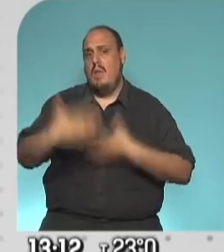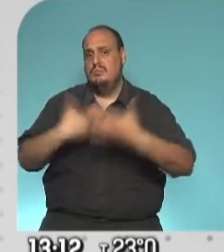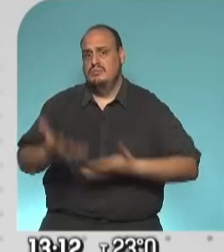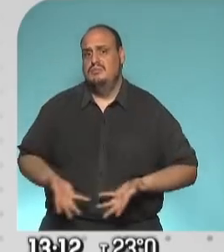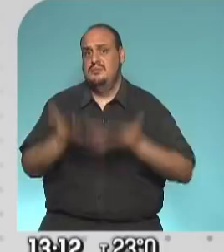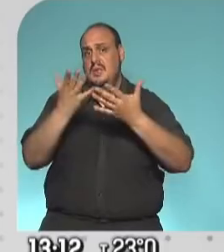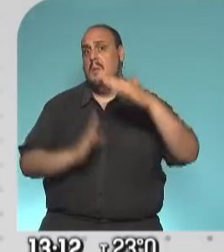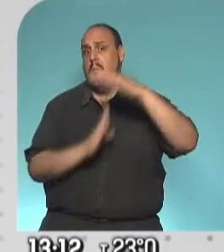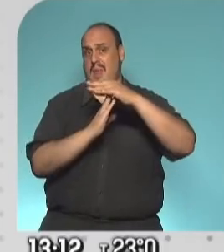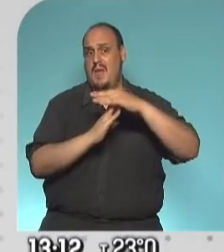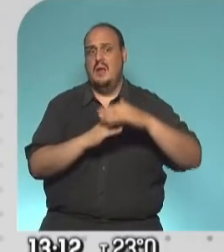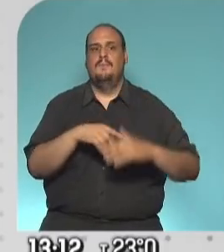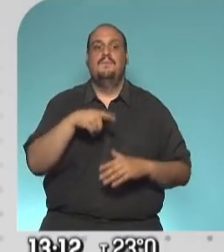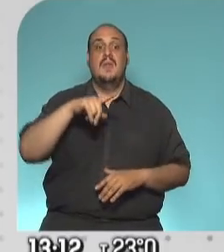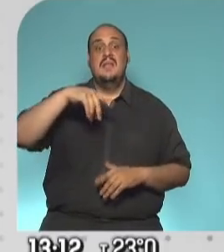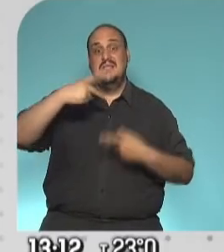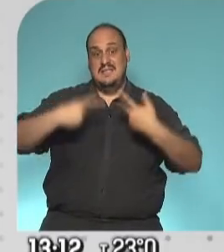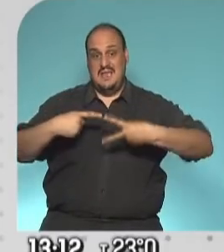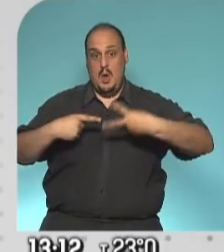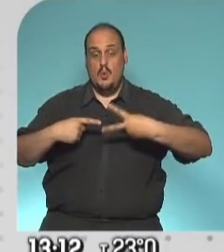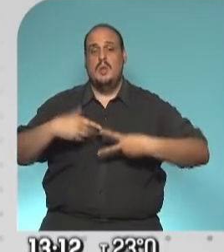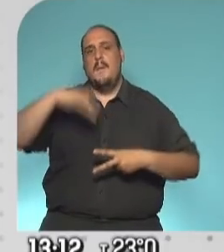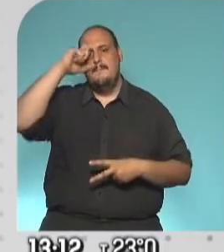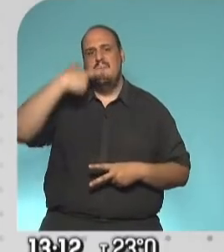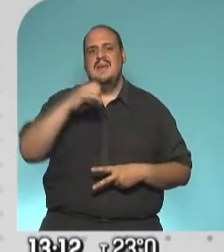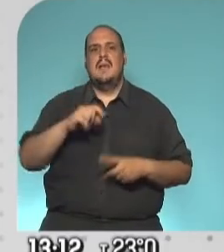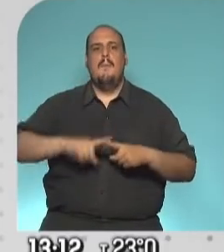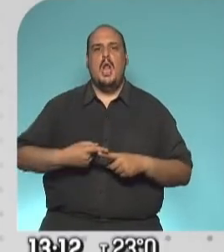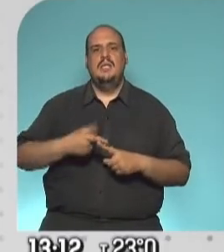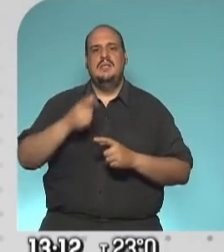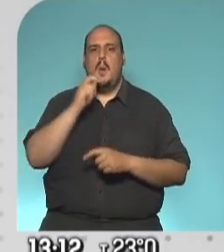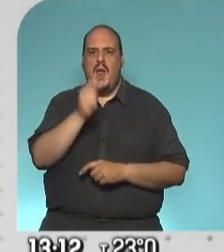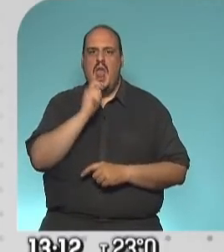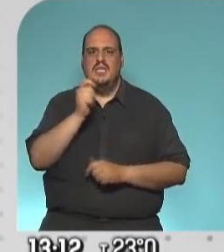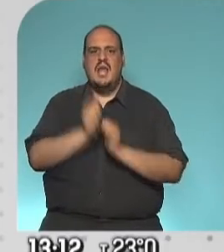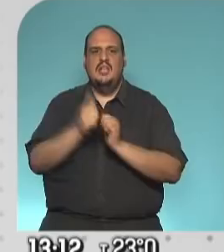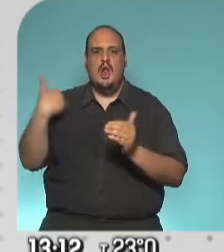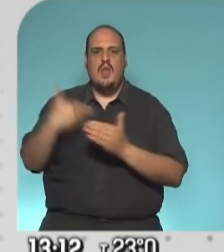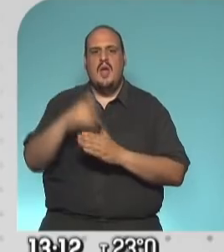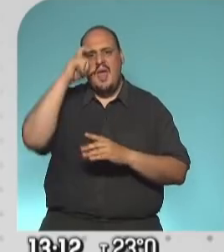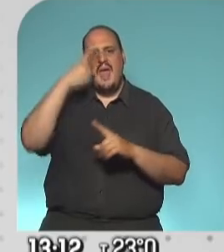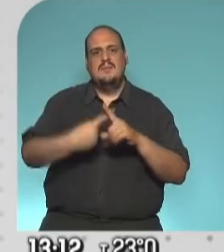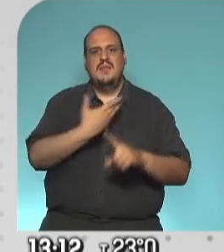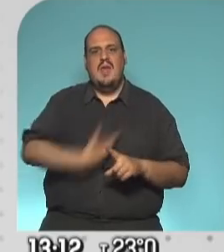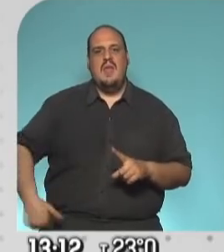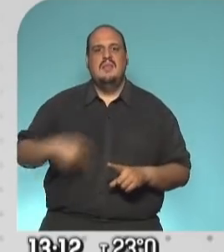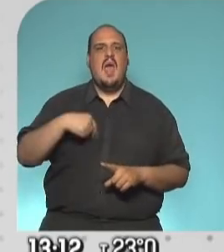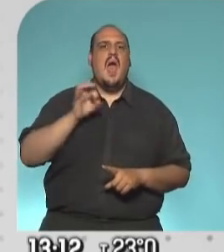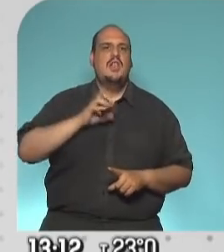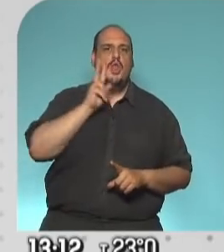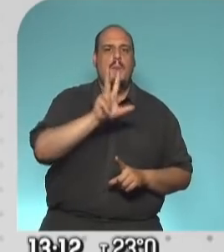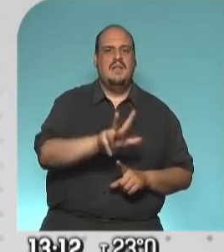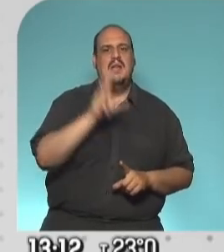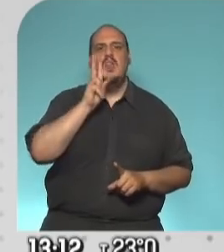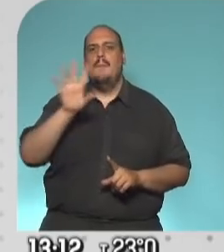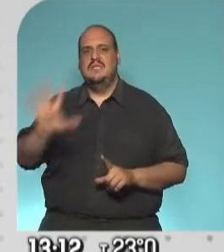Por otro lado, Carlos Mesa, 67 años, político, periodista e historiador, expresidente de Bolivia entre el 2003 y el 2005, vicepresidente de Gonzalo